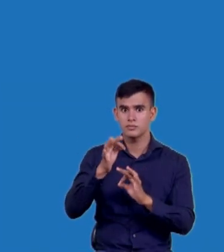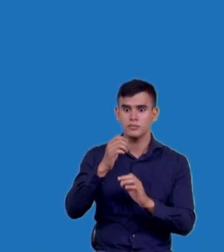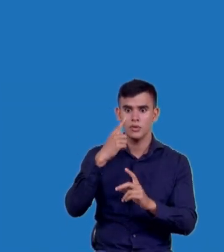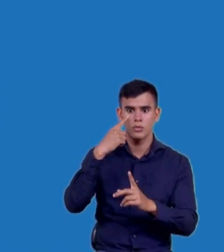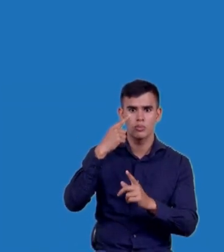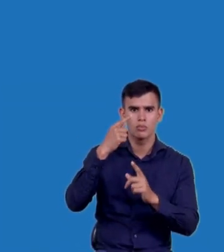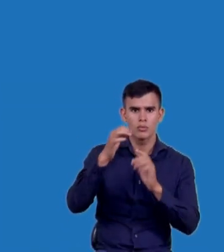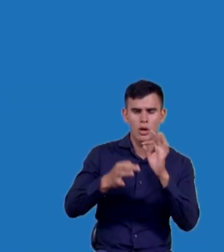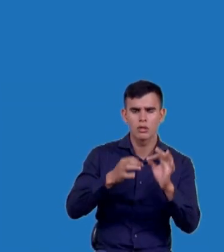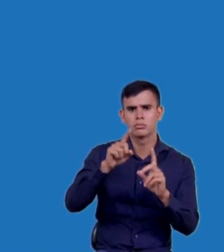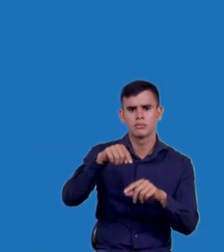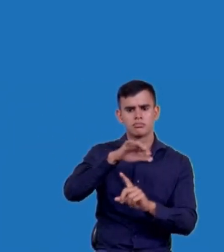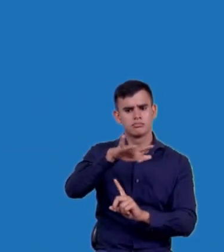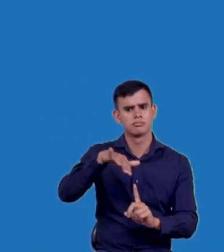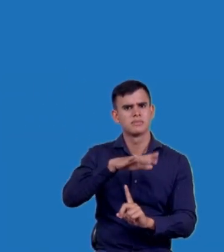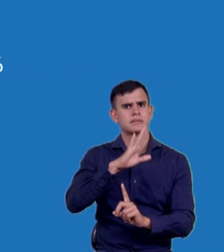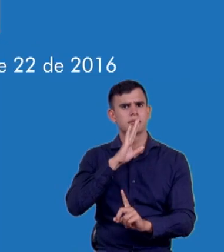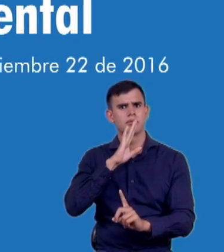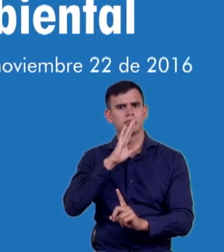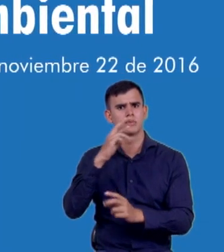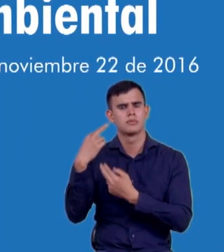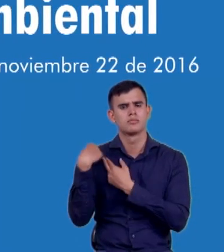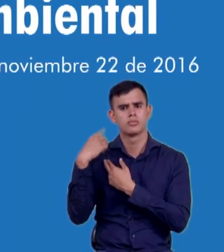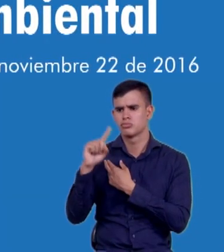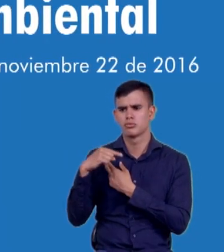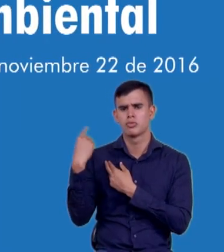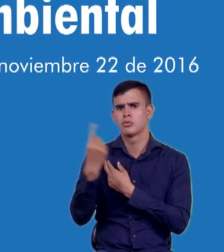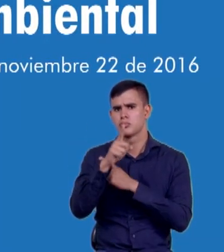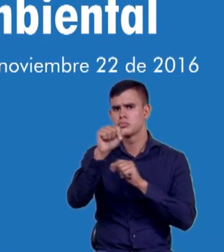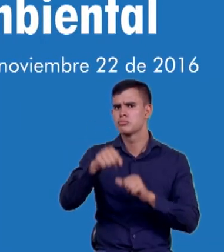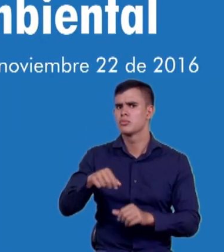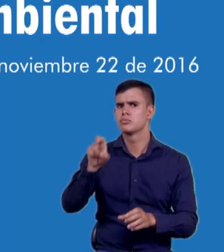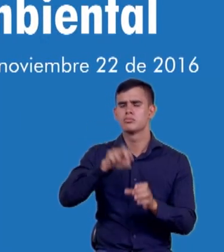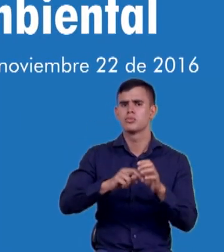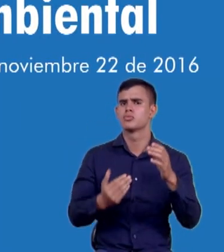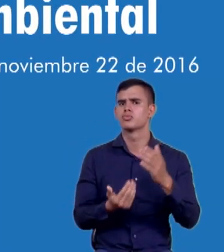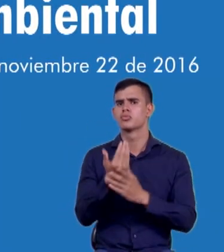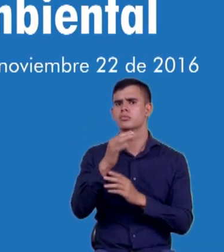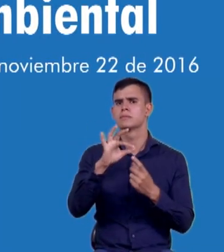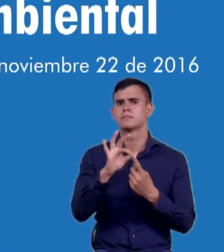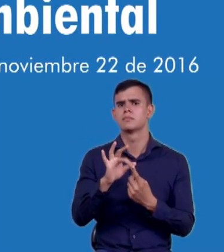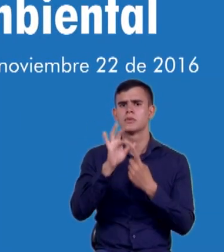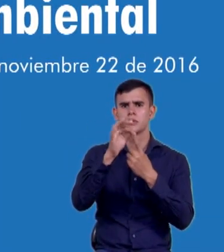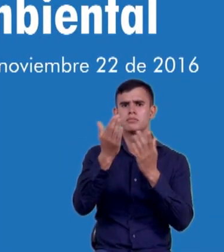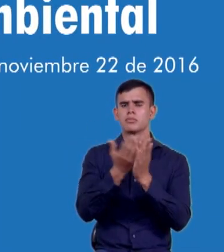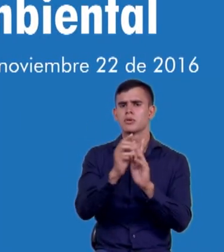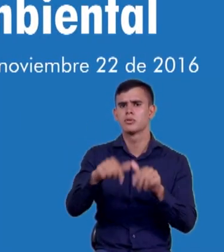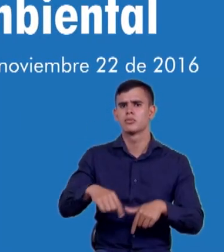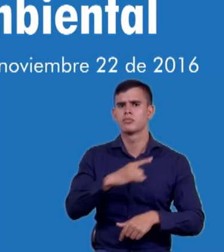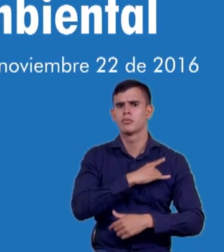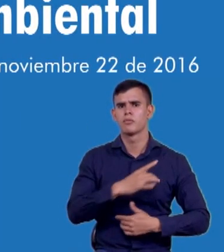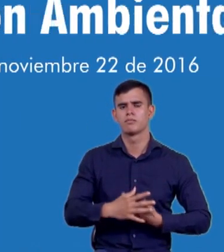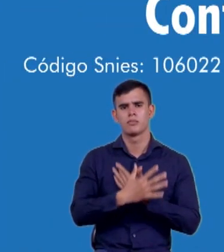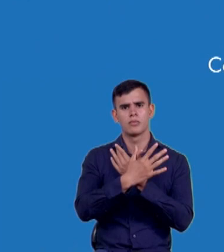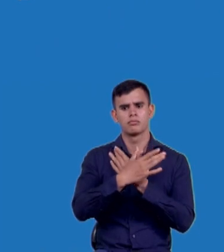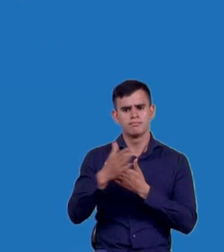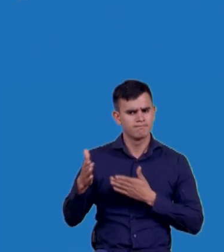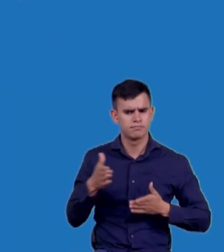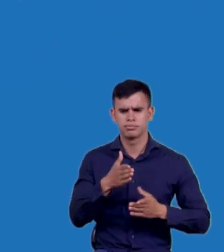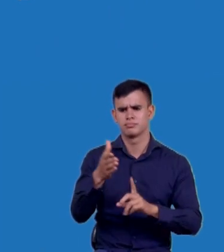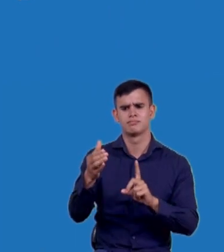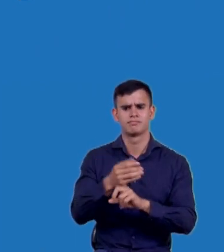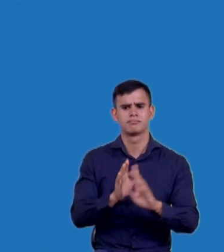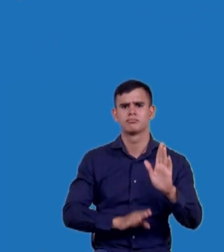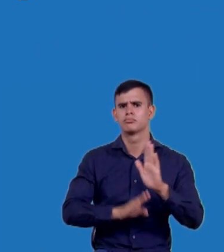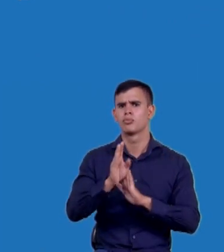Controlar y prevenir el impacto ambiental es tarea de todos. Inscríbete en la nueva especialización en control de la contaminación ambiental de la Universidad Santiago de Cali. La ruta